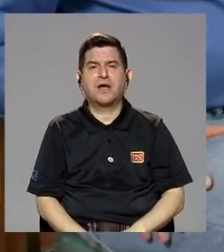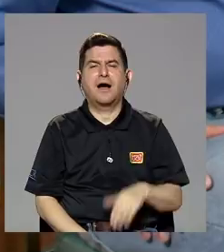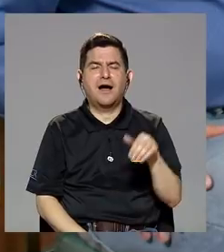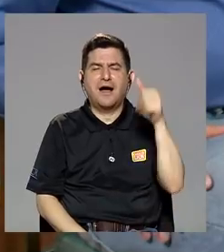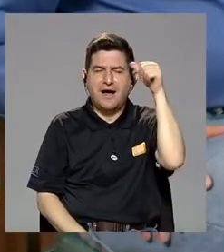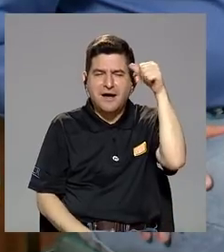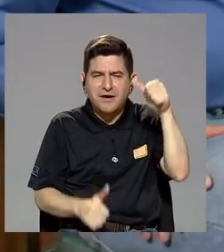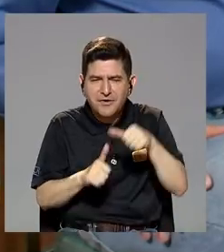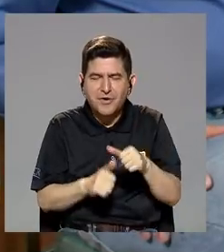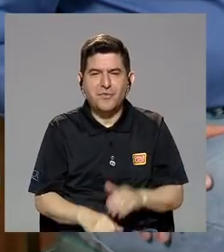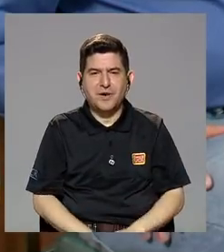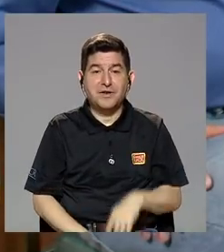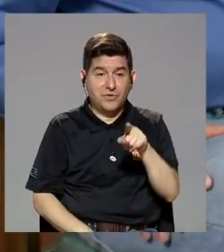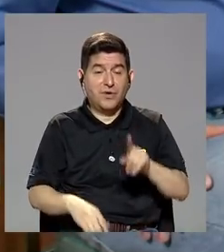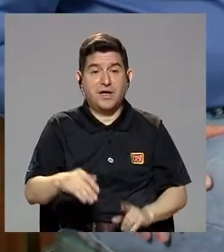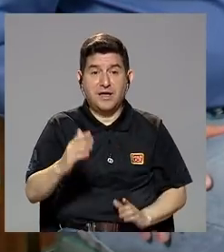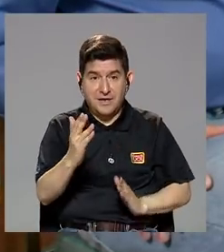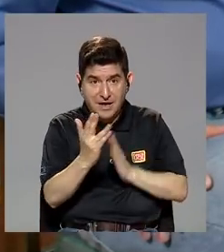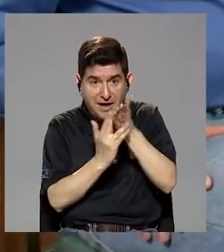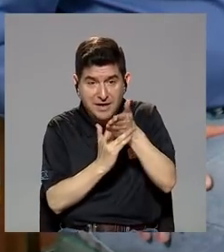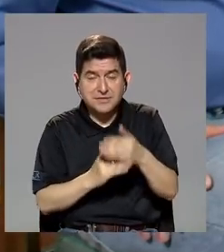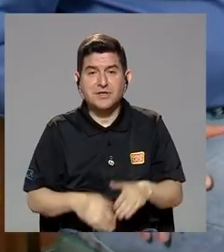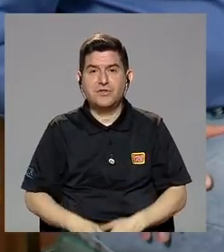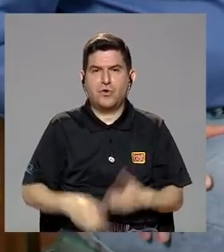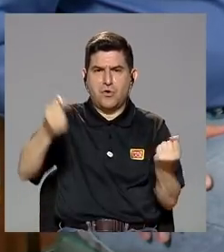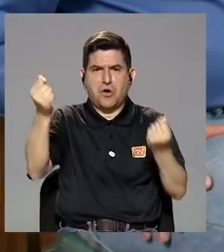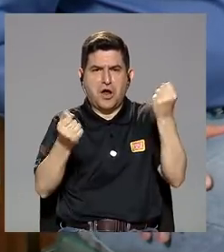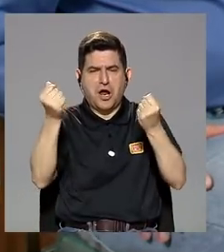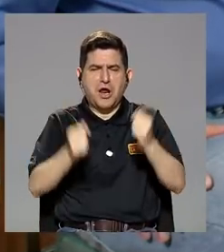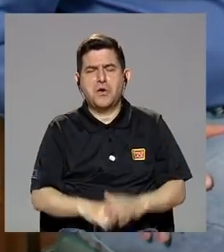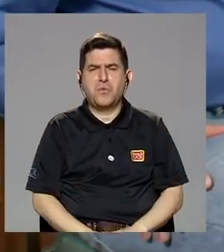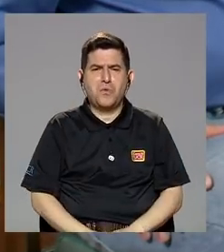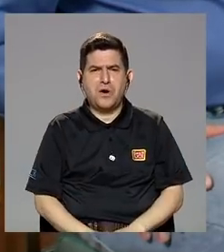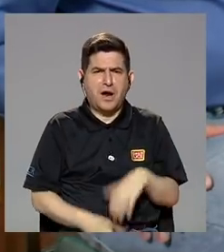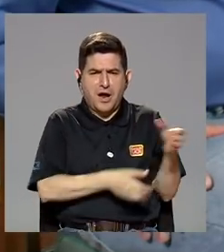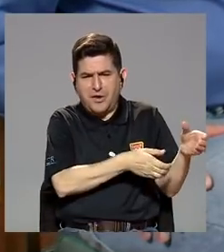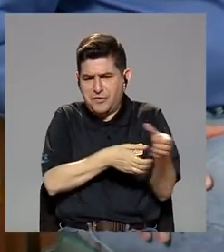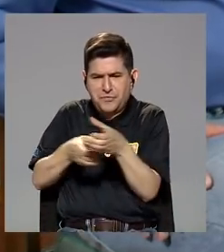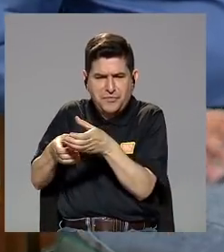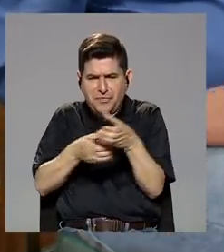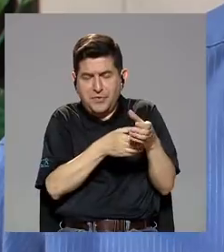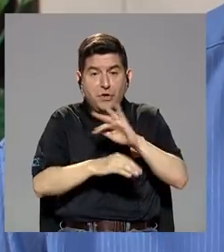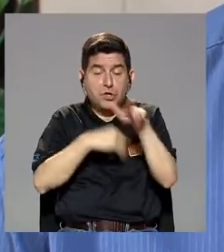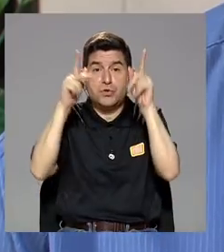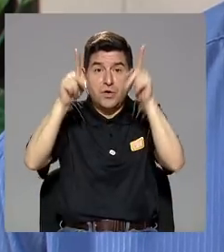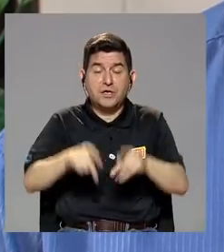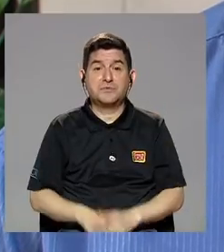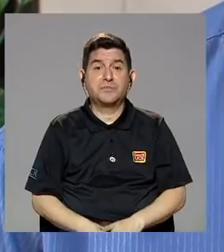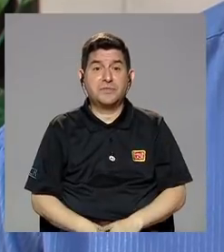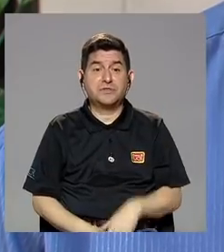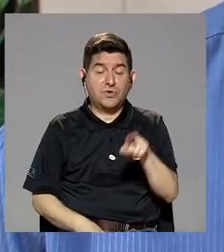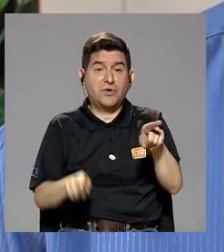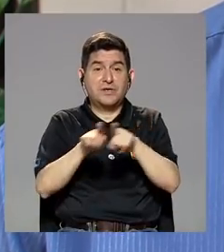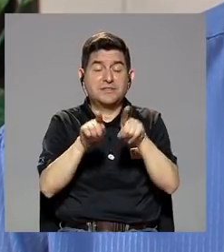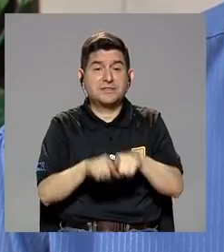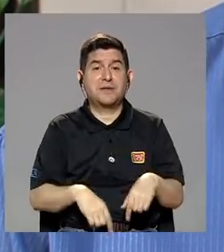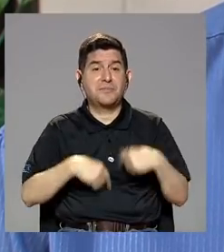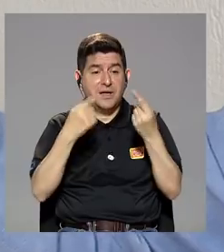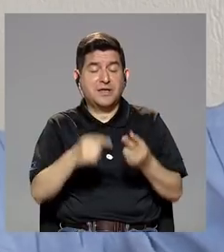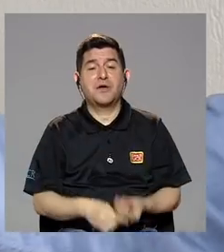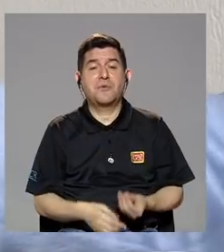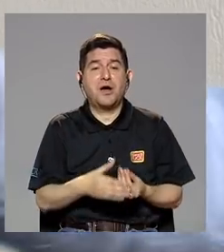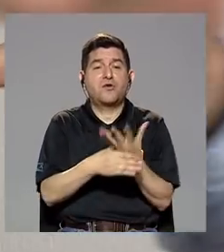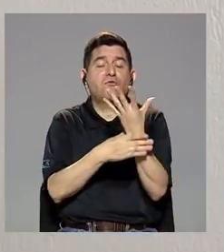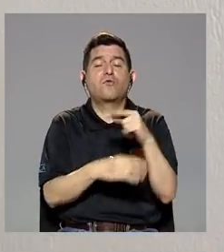cucha más gordo quiso entrar al redondel en un carro de bombero y qué sé yo el escándalo y todo el mundo tenía que llevar una flor me acuerdo